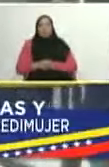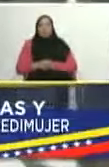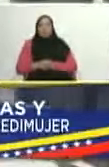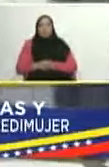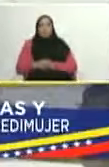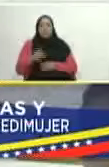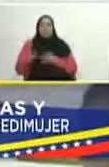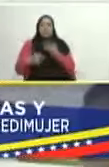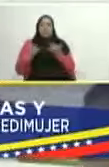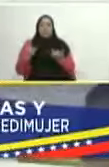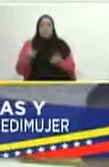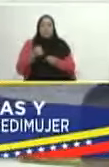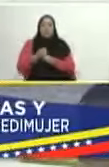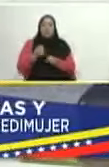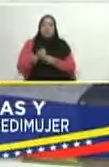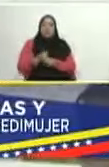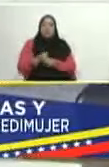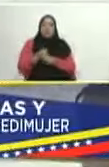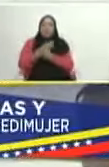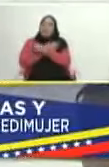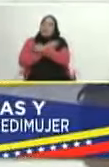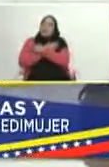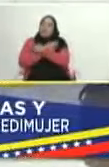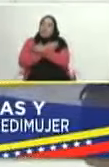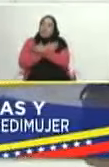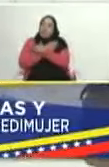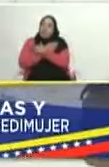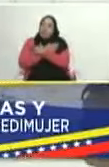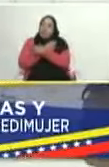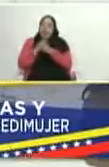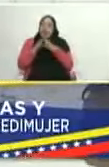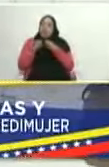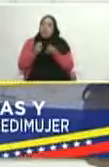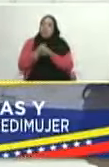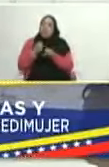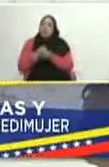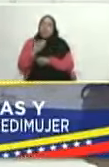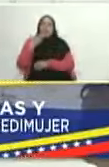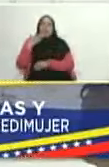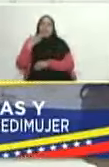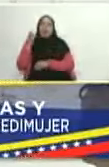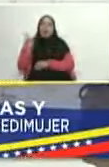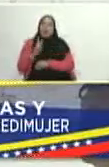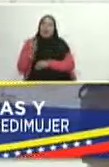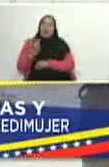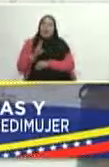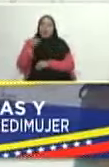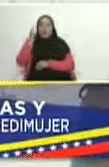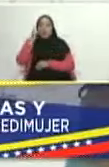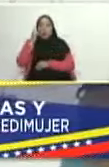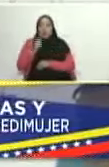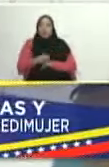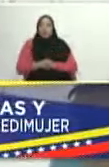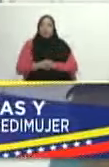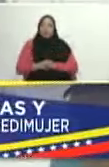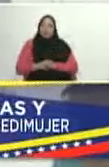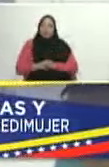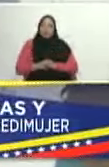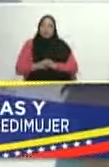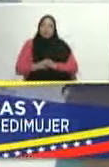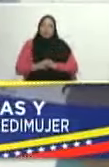las madres, felicidades y bendiciones a las madres venezolanas en su día.